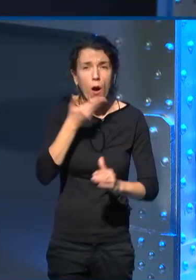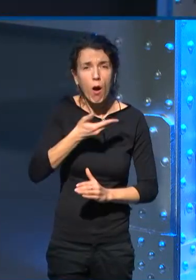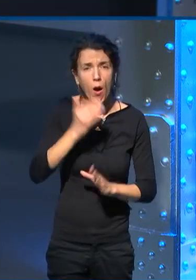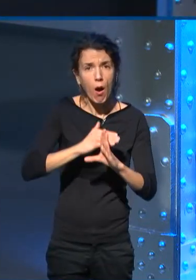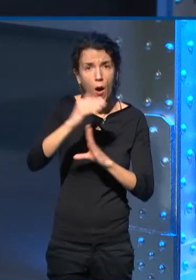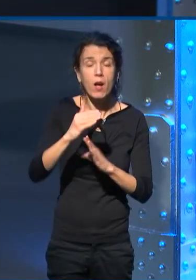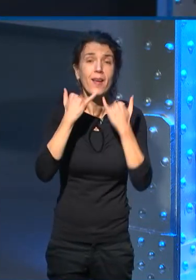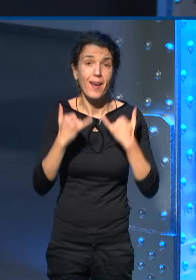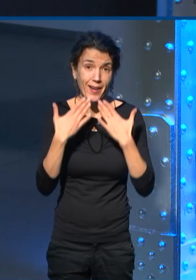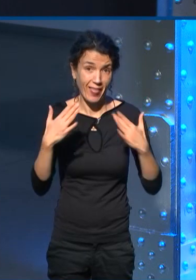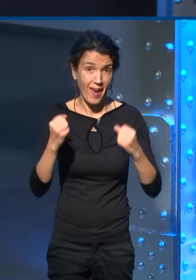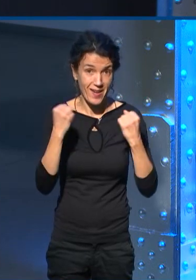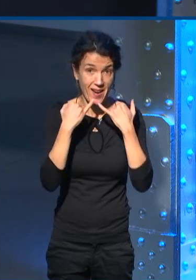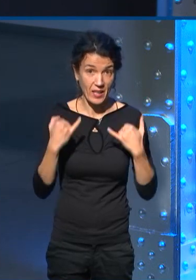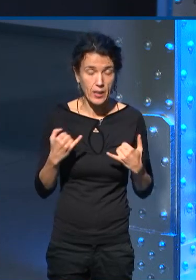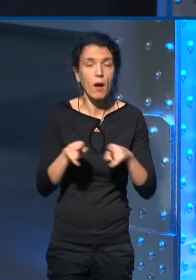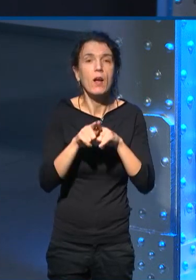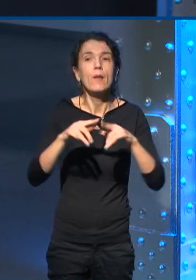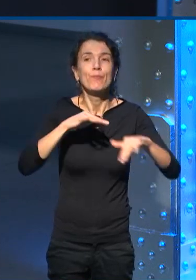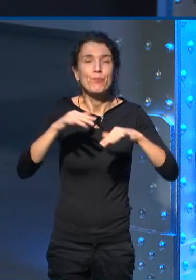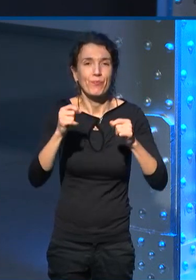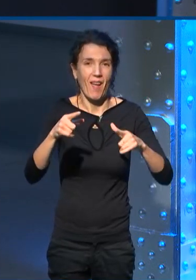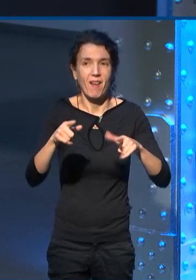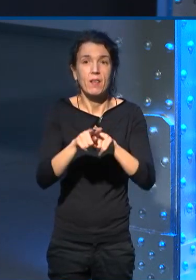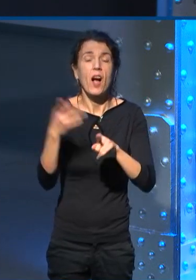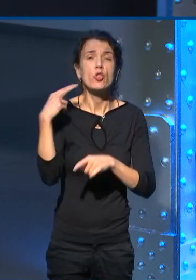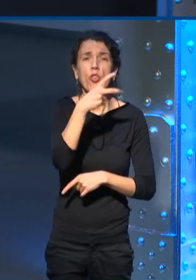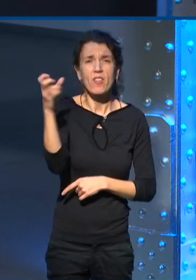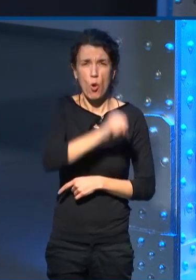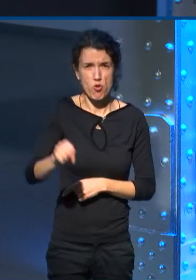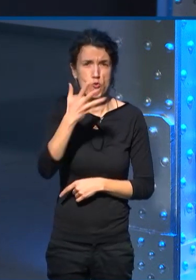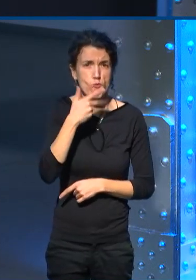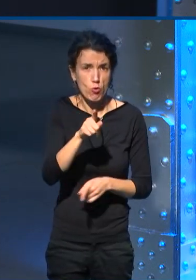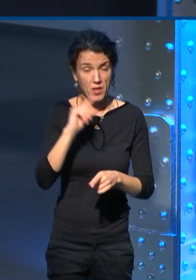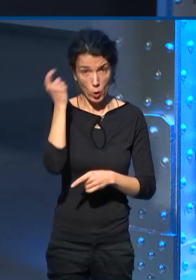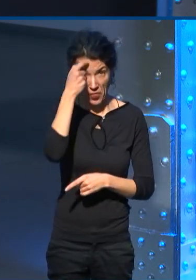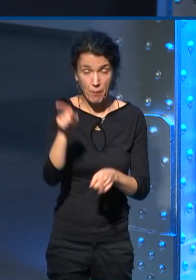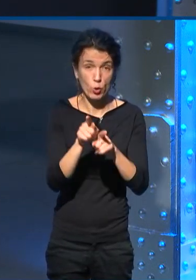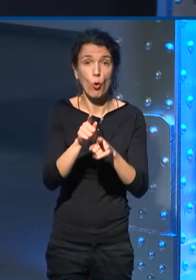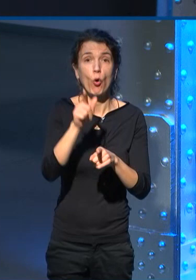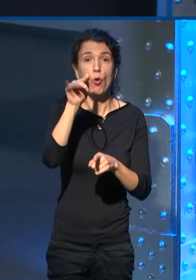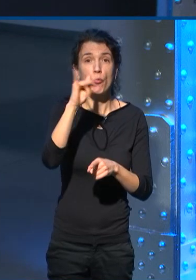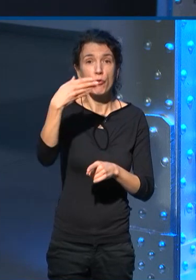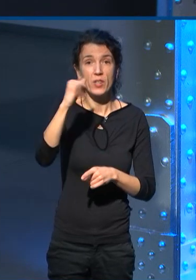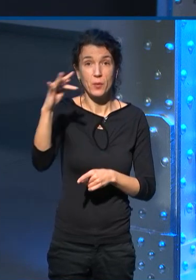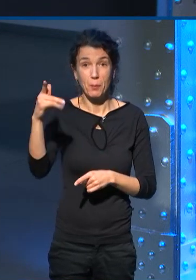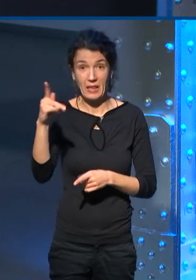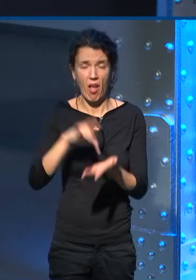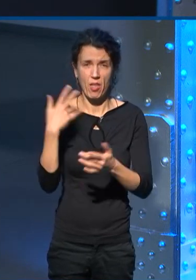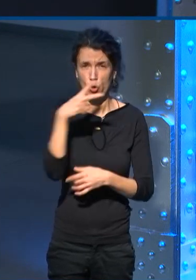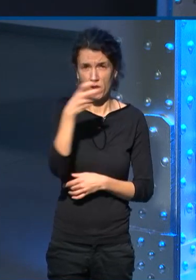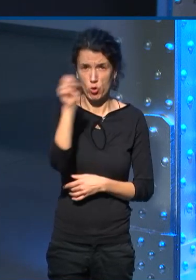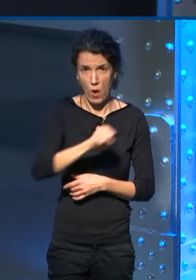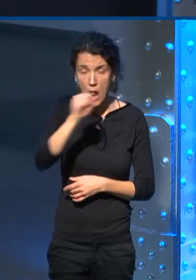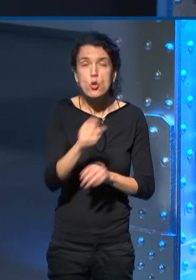efecto termoeléctrico, efecto Seebeck, un efecto que se conoce desde hace 200 años, por eso digo que conceptualmente es todo bastante simple,